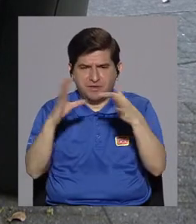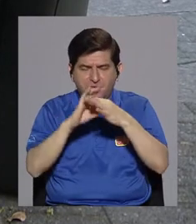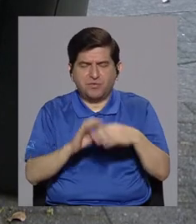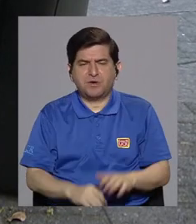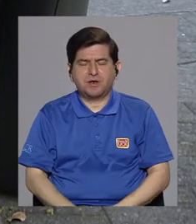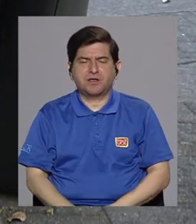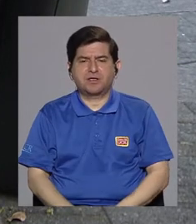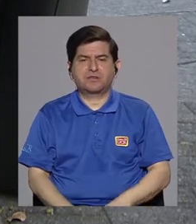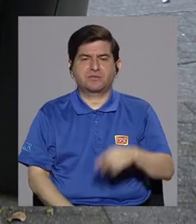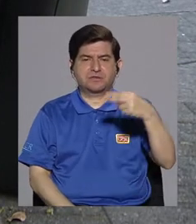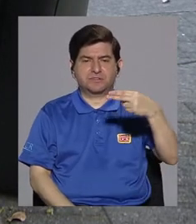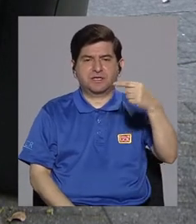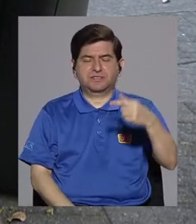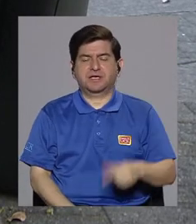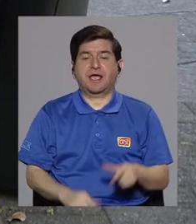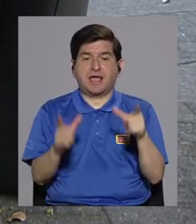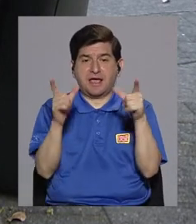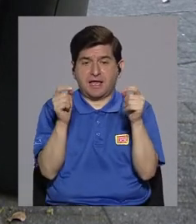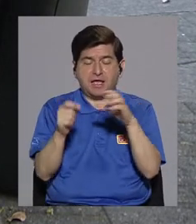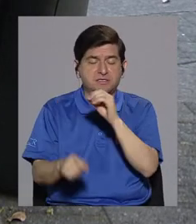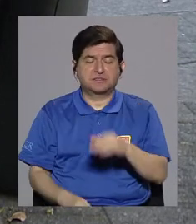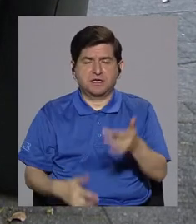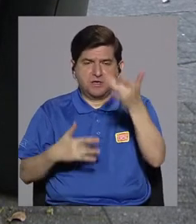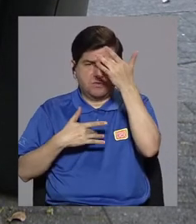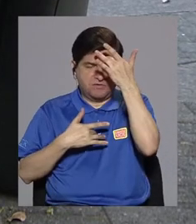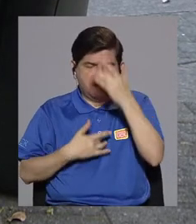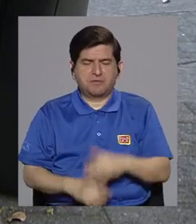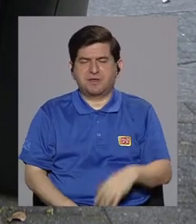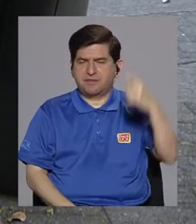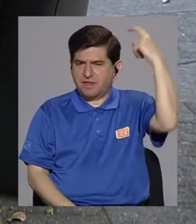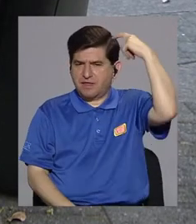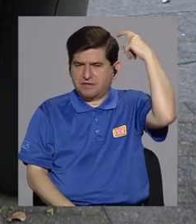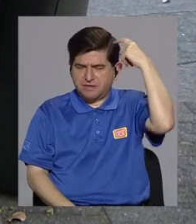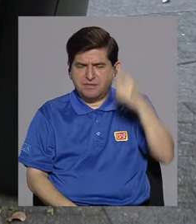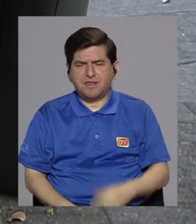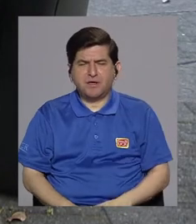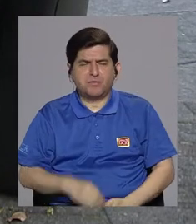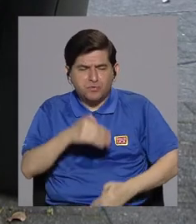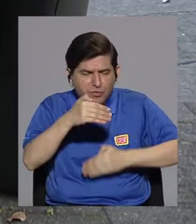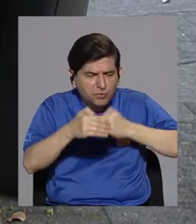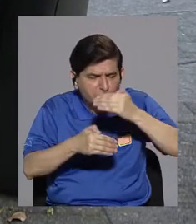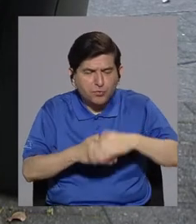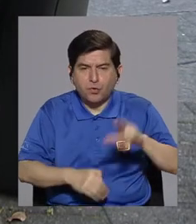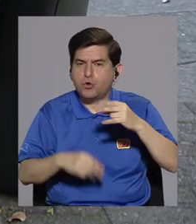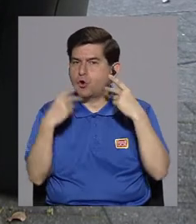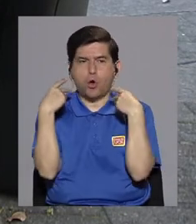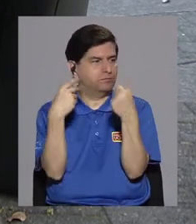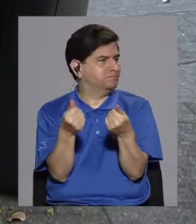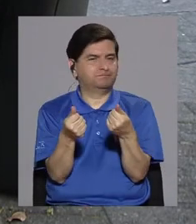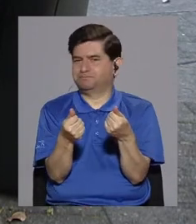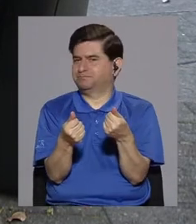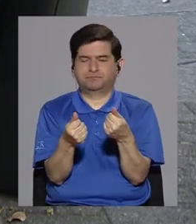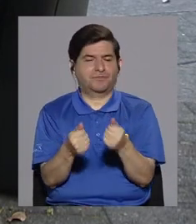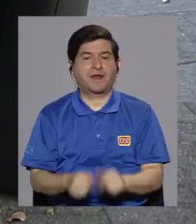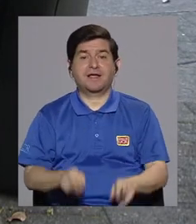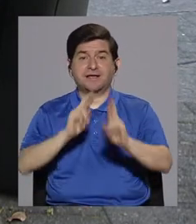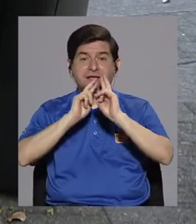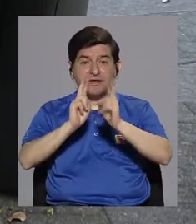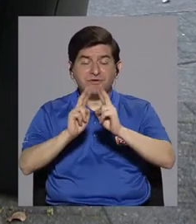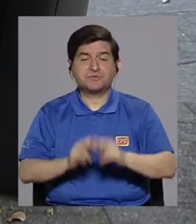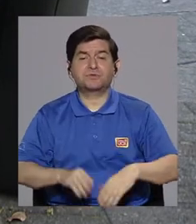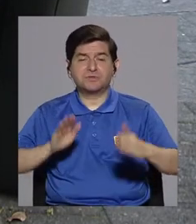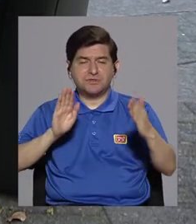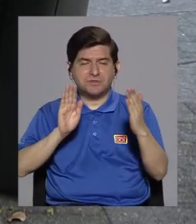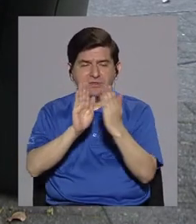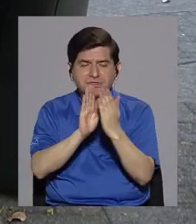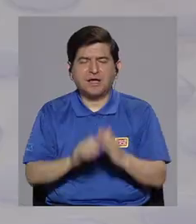mercurio, como el cáncer o enfermedades neurodegenerativas, que no se presentan de inmediato, sino que se presentan como resultado de